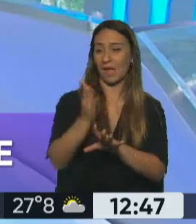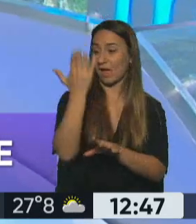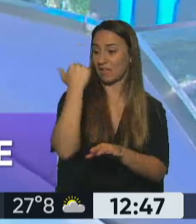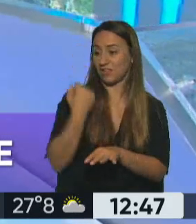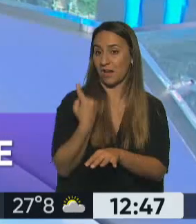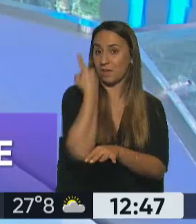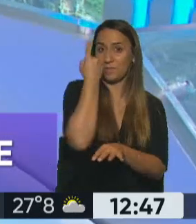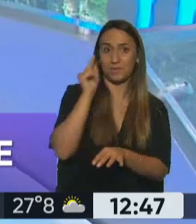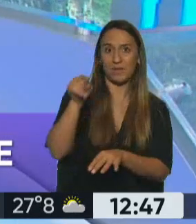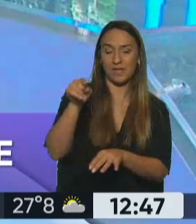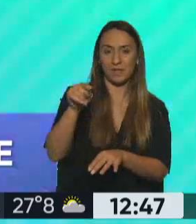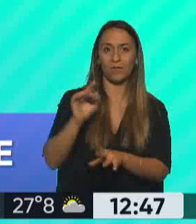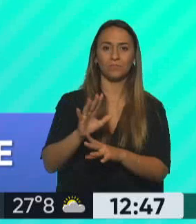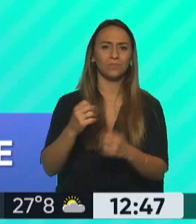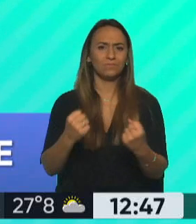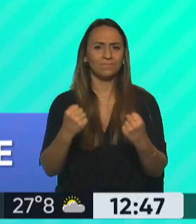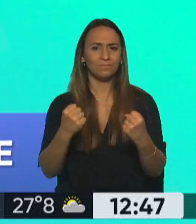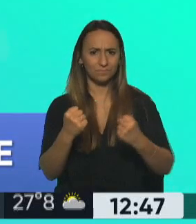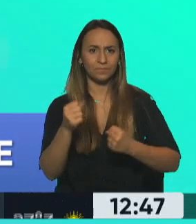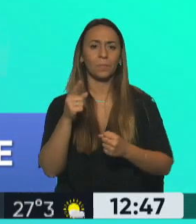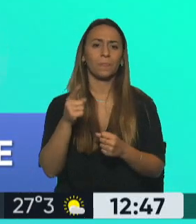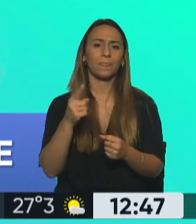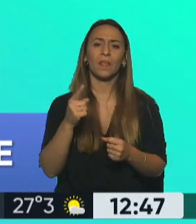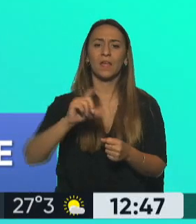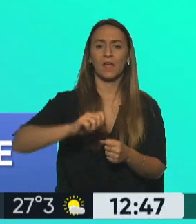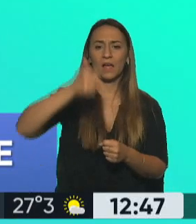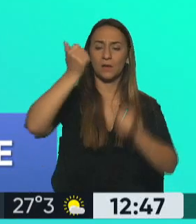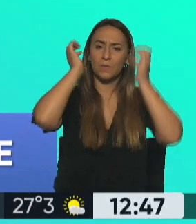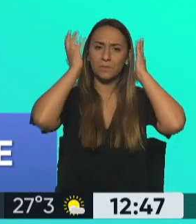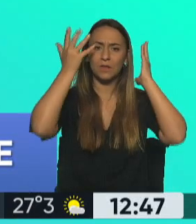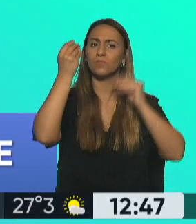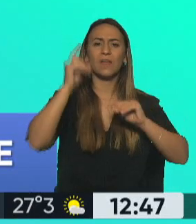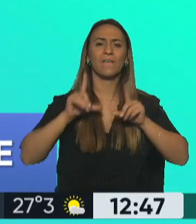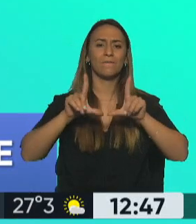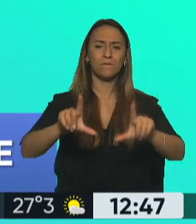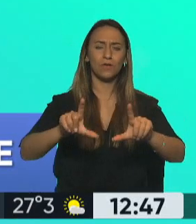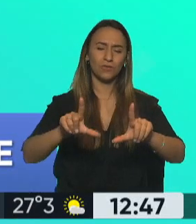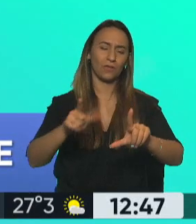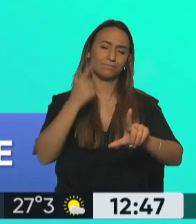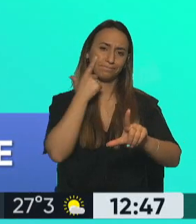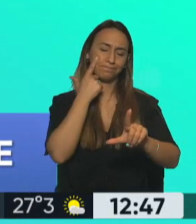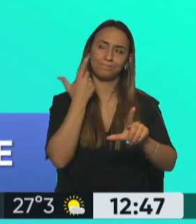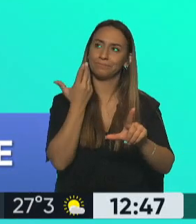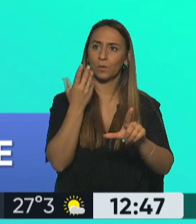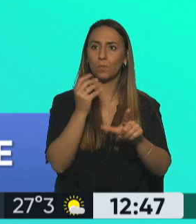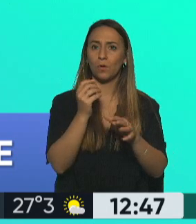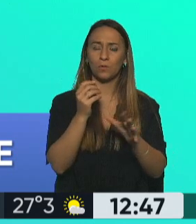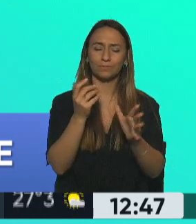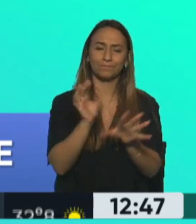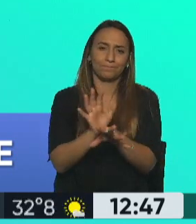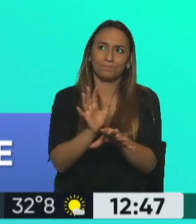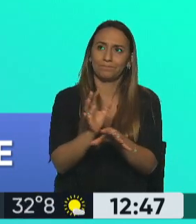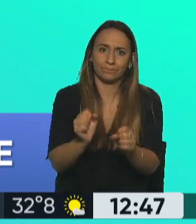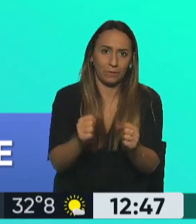en celebrar el triunfo de Javier Milei con una imagen muy simbólica. Esta